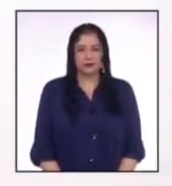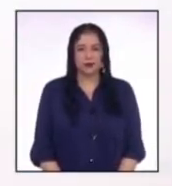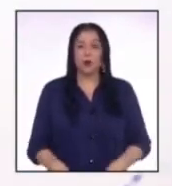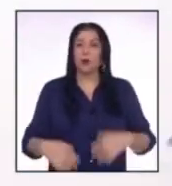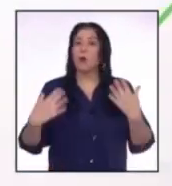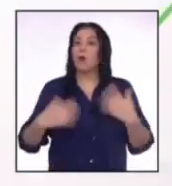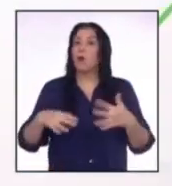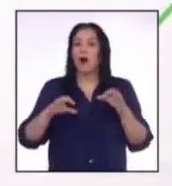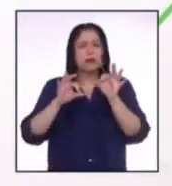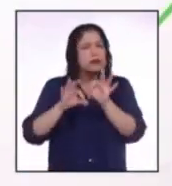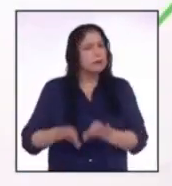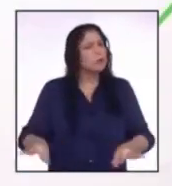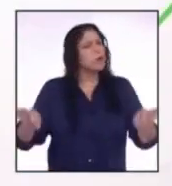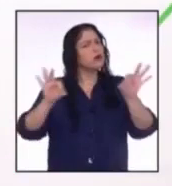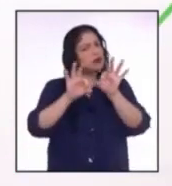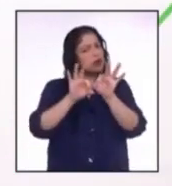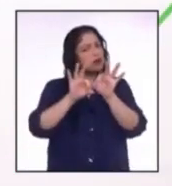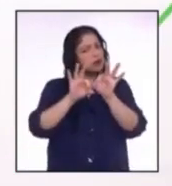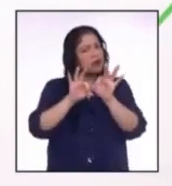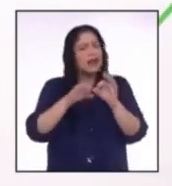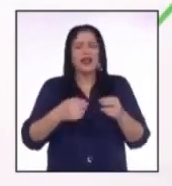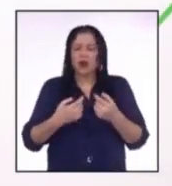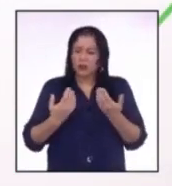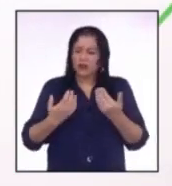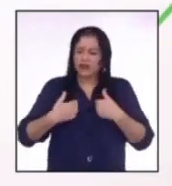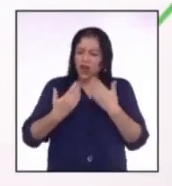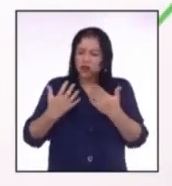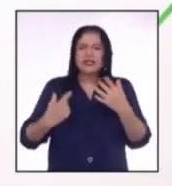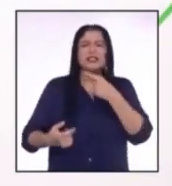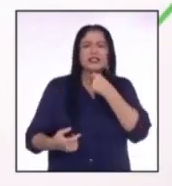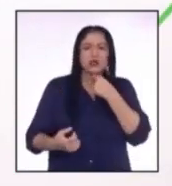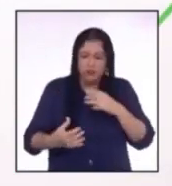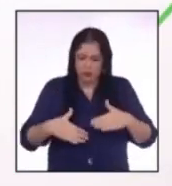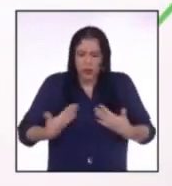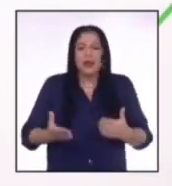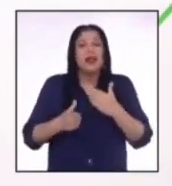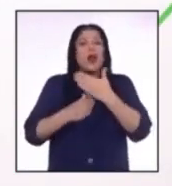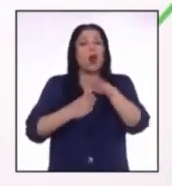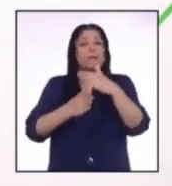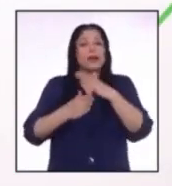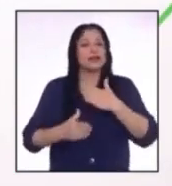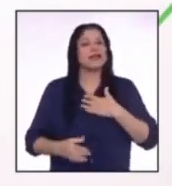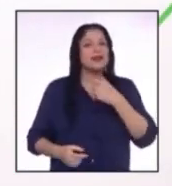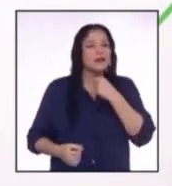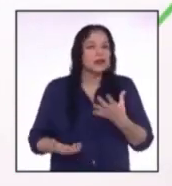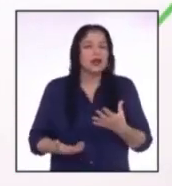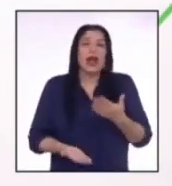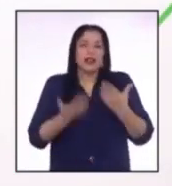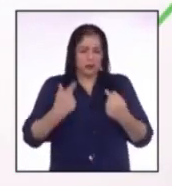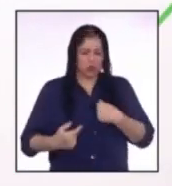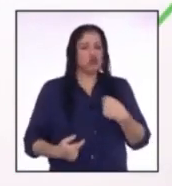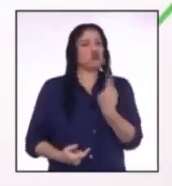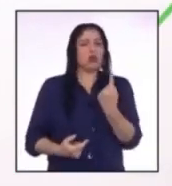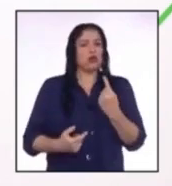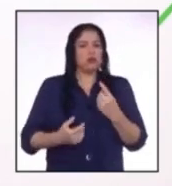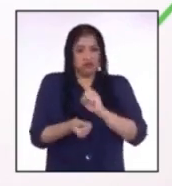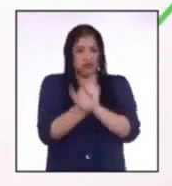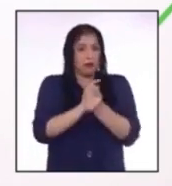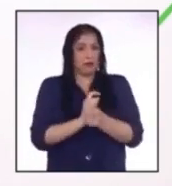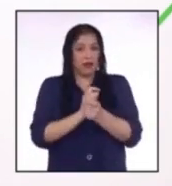tan importante como tener pasiones es poder compartirlas quizas solitos no podamos cambiar el mundo